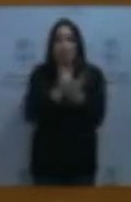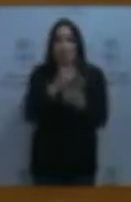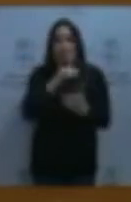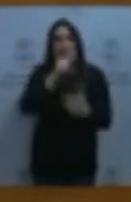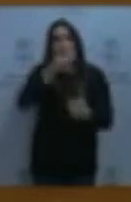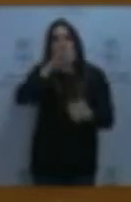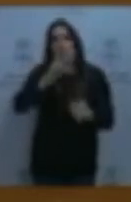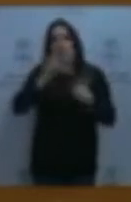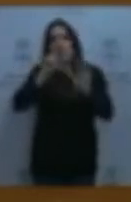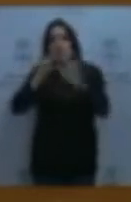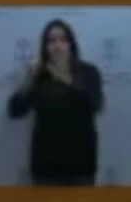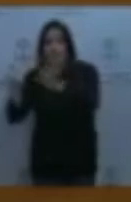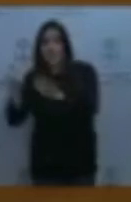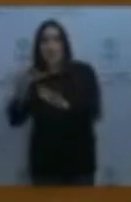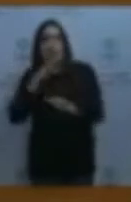la su terrible complejidad.